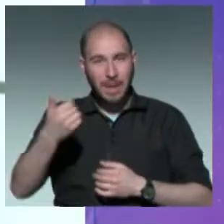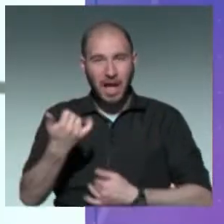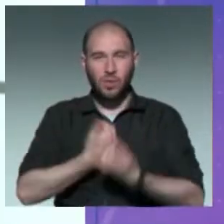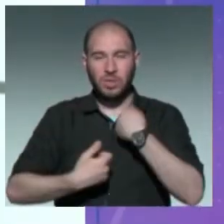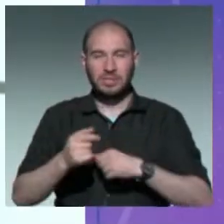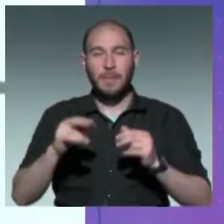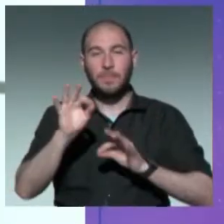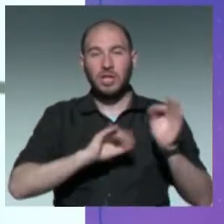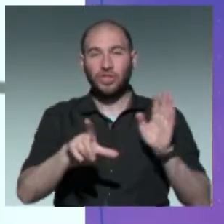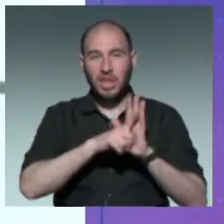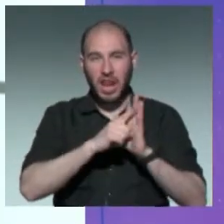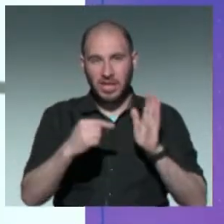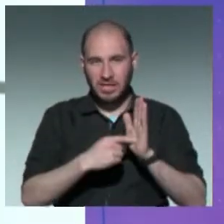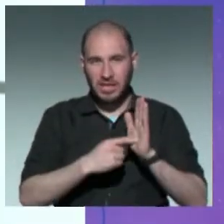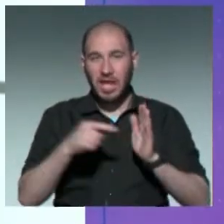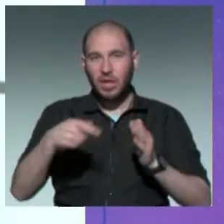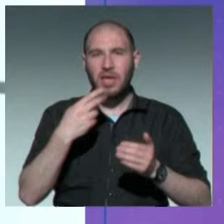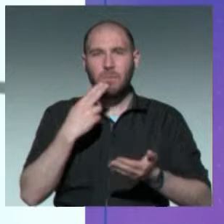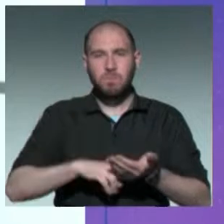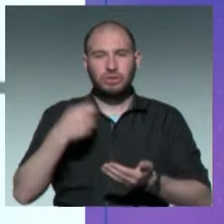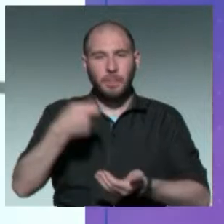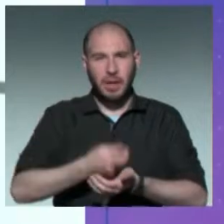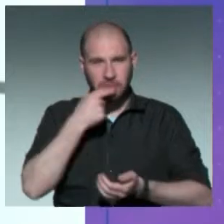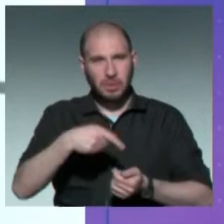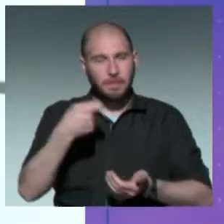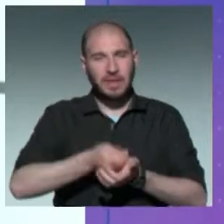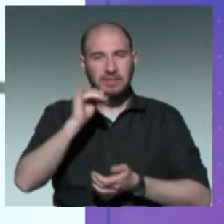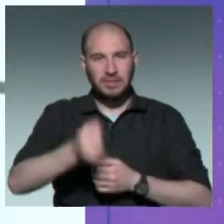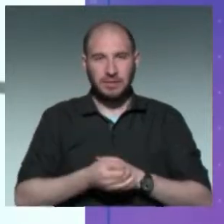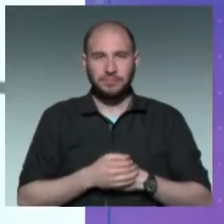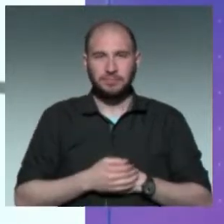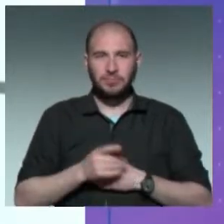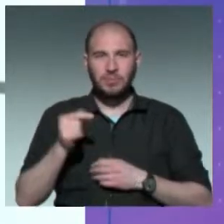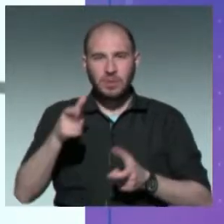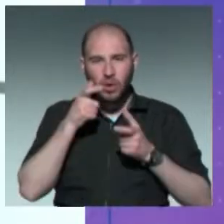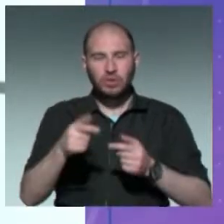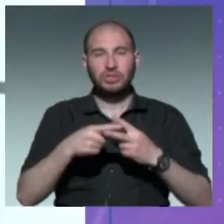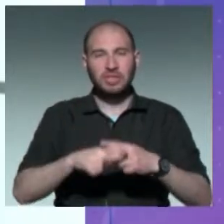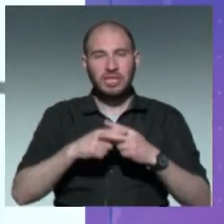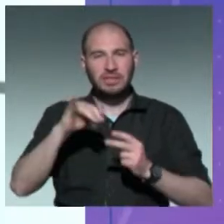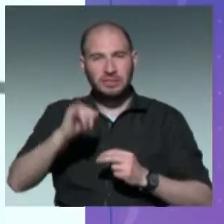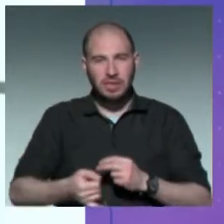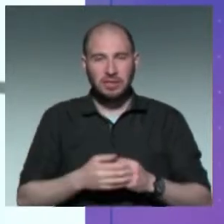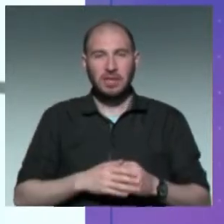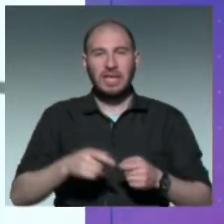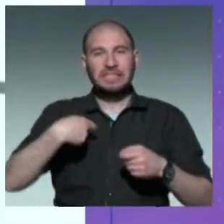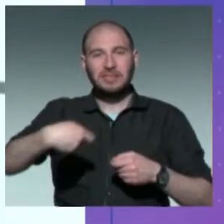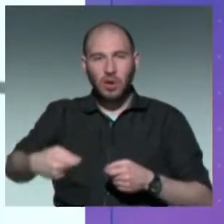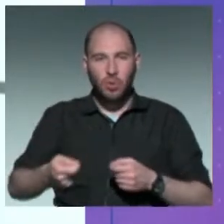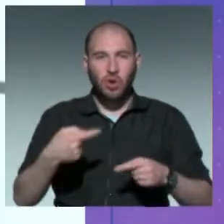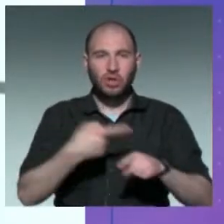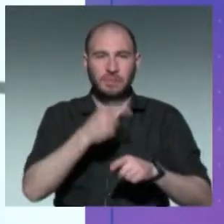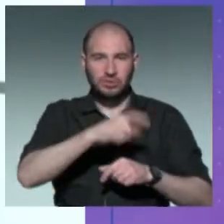proyecto de ley está contemplado que paguen impuestos a la provincia, que tengan la revisión técnica hecha, que tengan un seguro